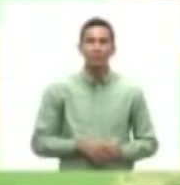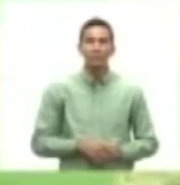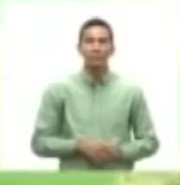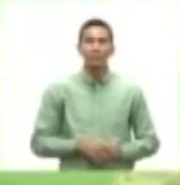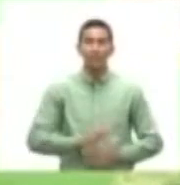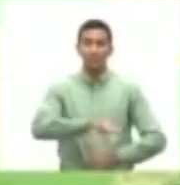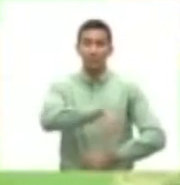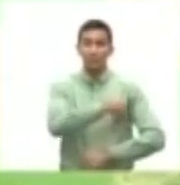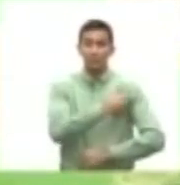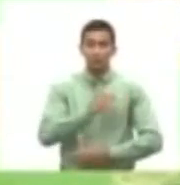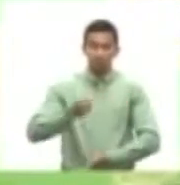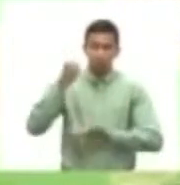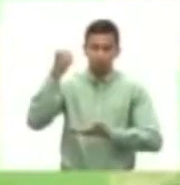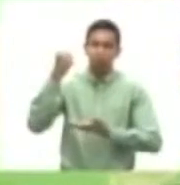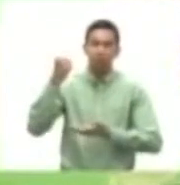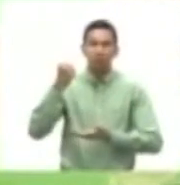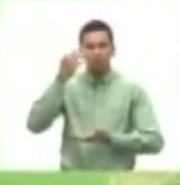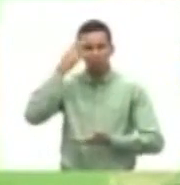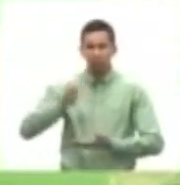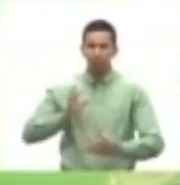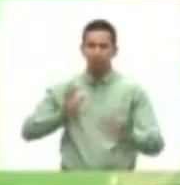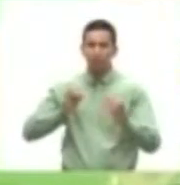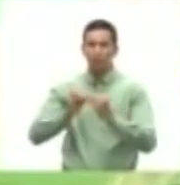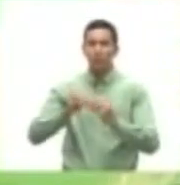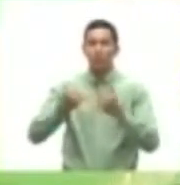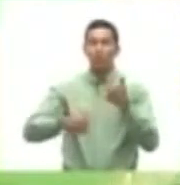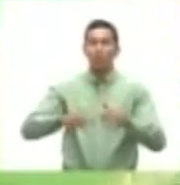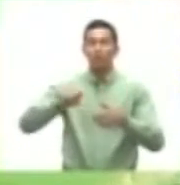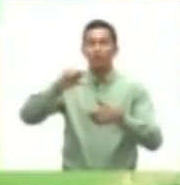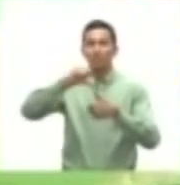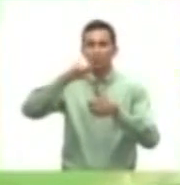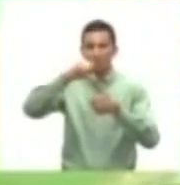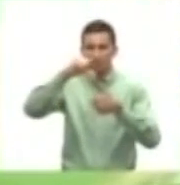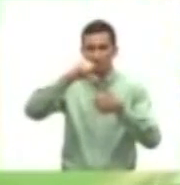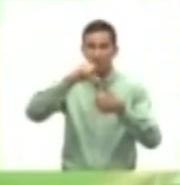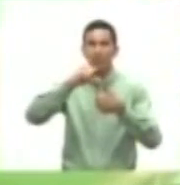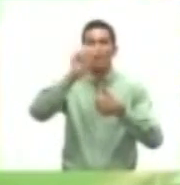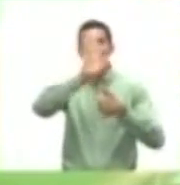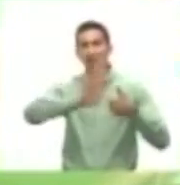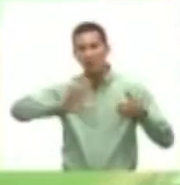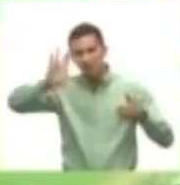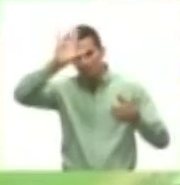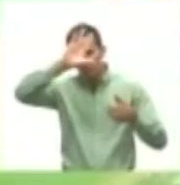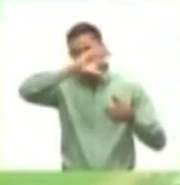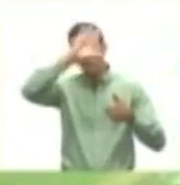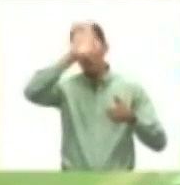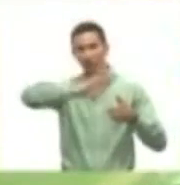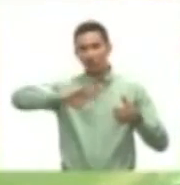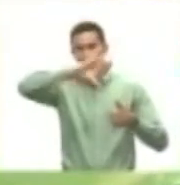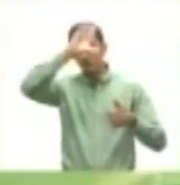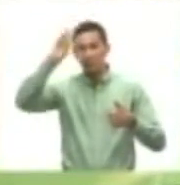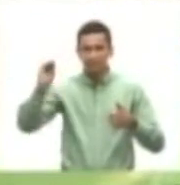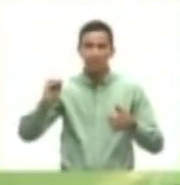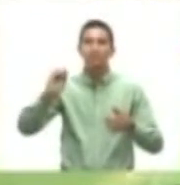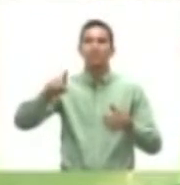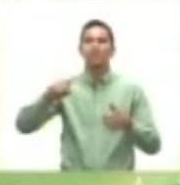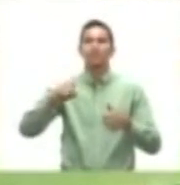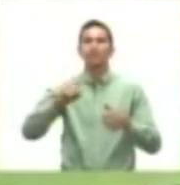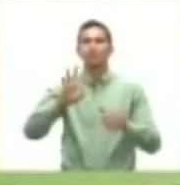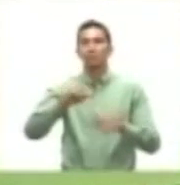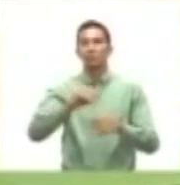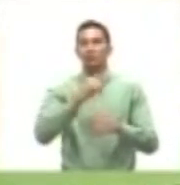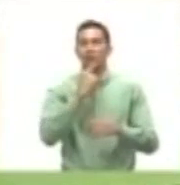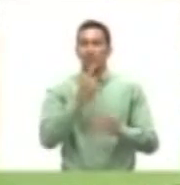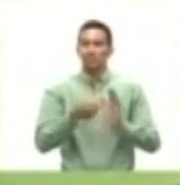Cárdenas, garantizó los recursos de los Juegos Centroamericanos y del Caribe y los Bolivarianos. El anuncio lo hizo hoy durante la sesión de la Cámara, o más